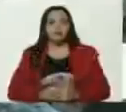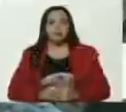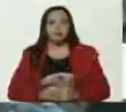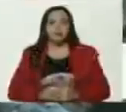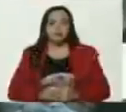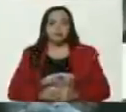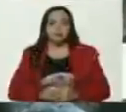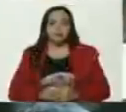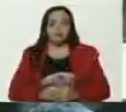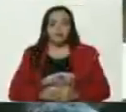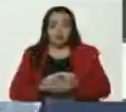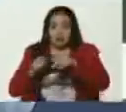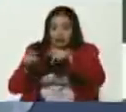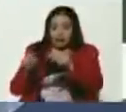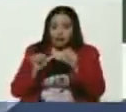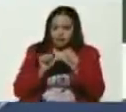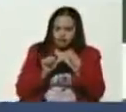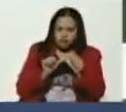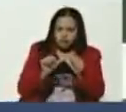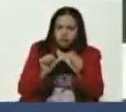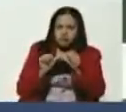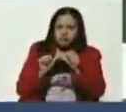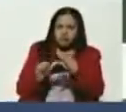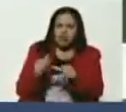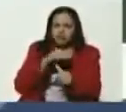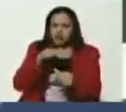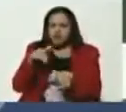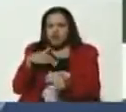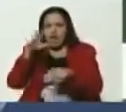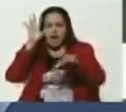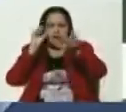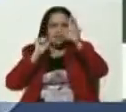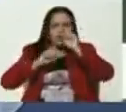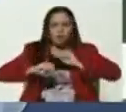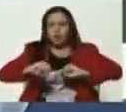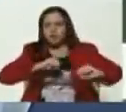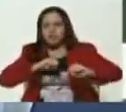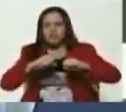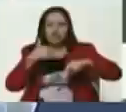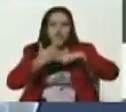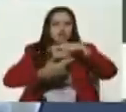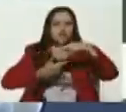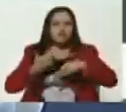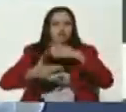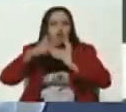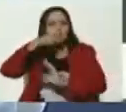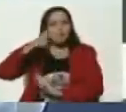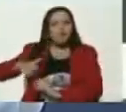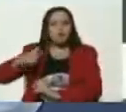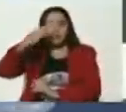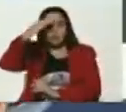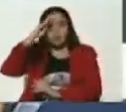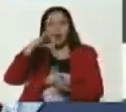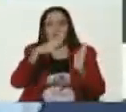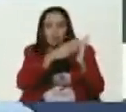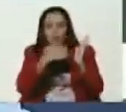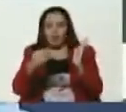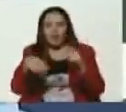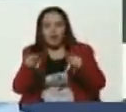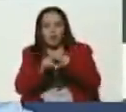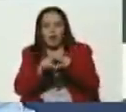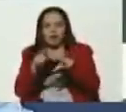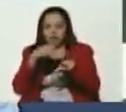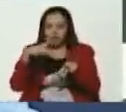Y esa constancia que nosotros hemos aprendido como movimiento, como revolución del pueblo cubano, nos mantiene aquí.